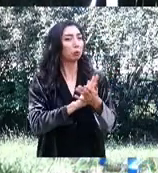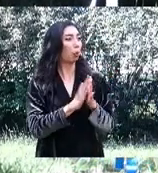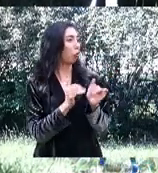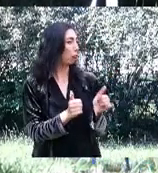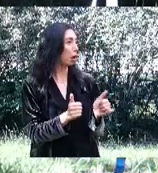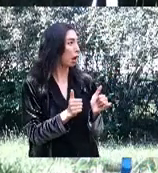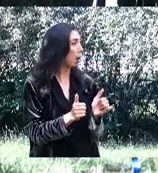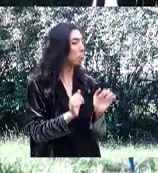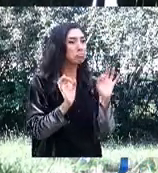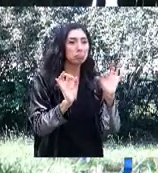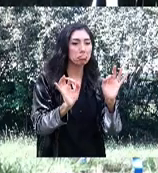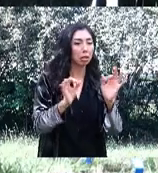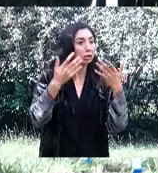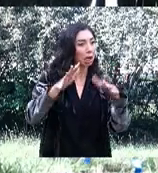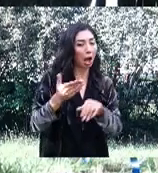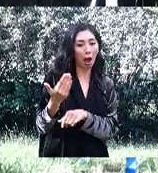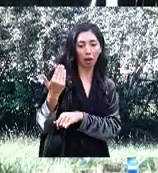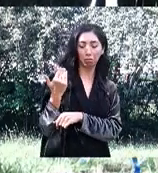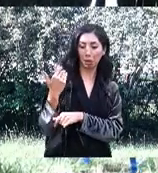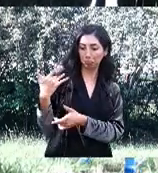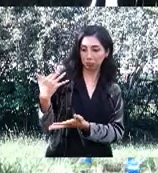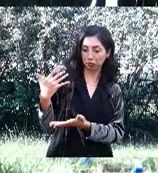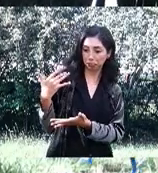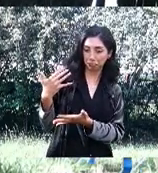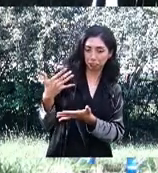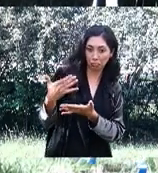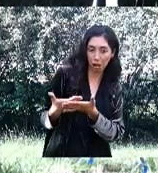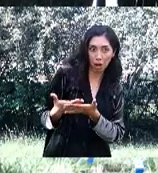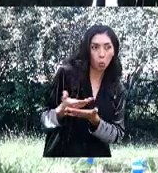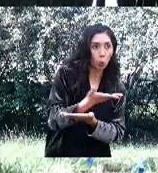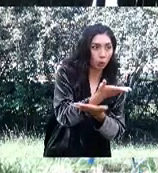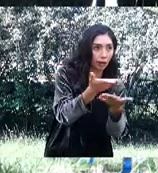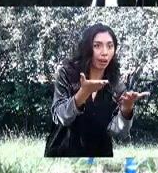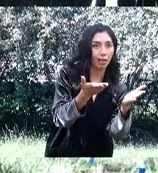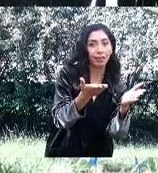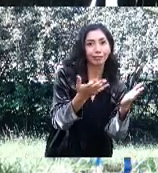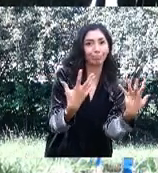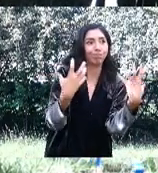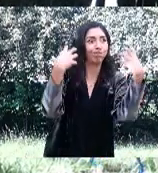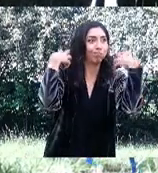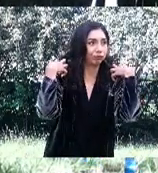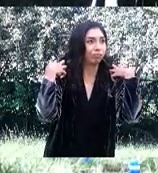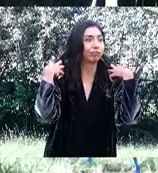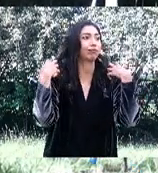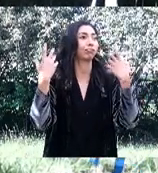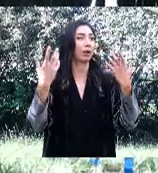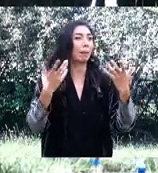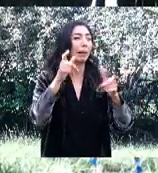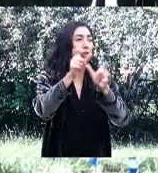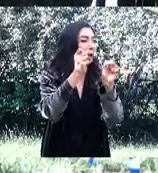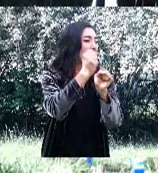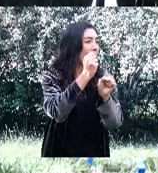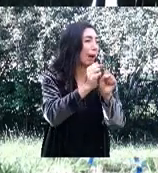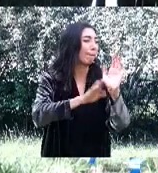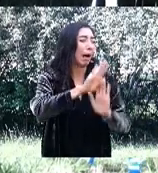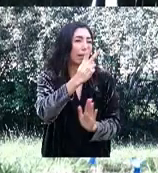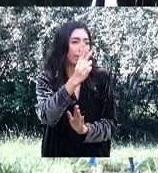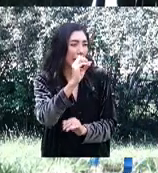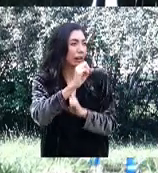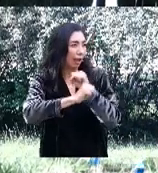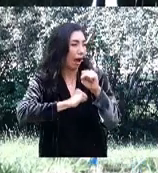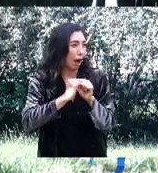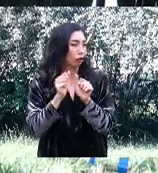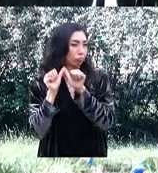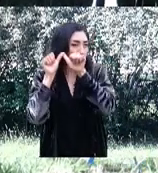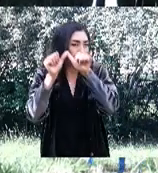considerábamos que lo que ya existía en este lugar y lo que ustedes han construido en las personas que llevan tal vez más de 20 años trabajando